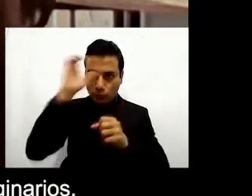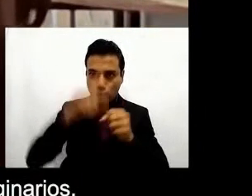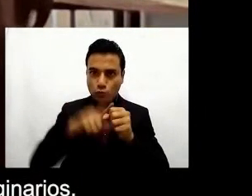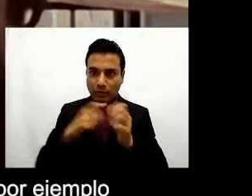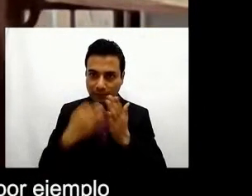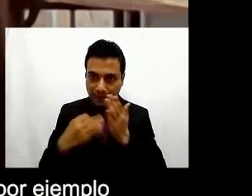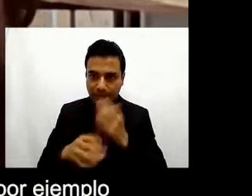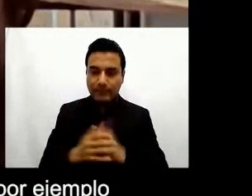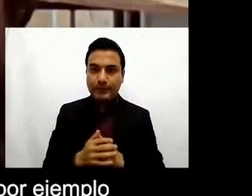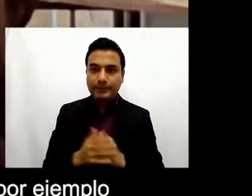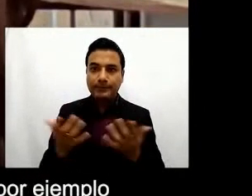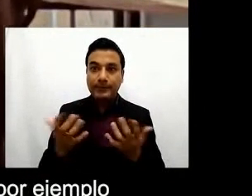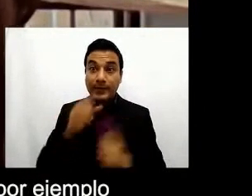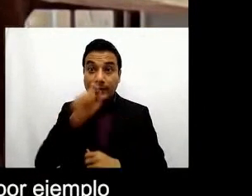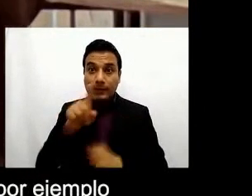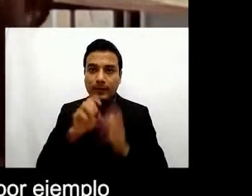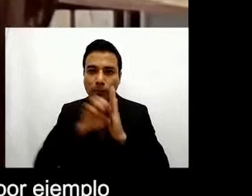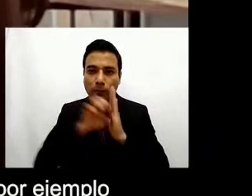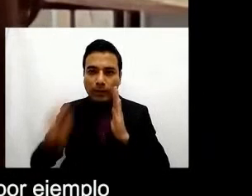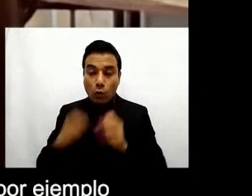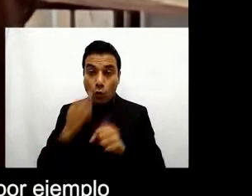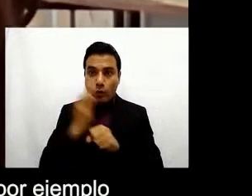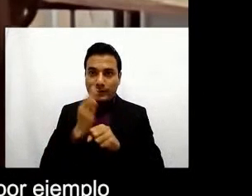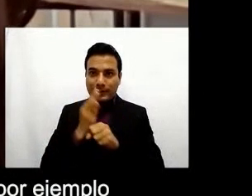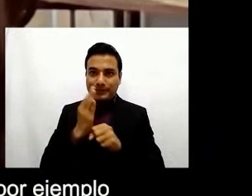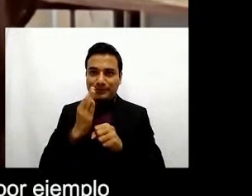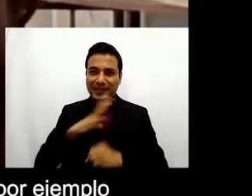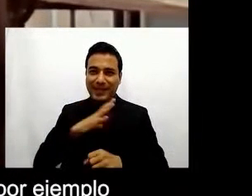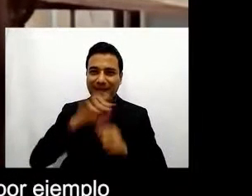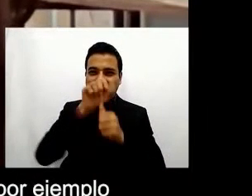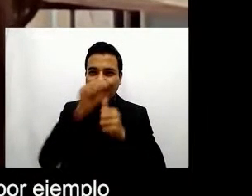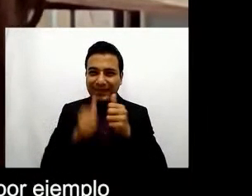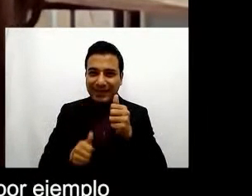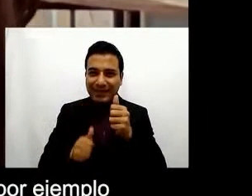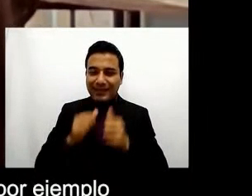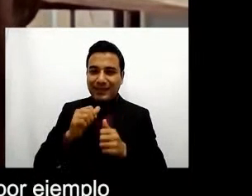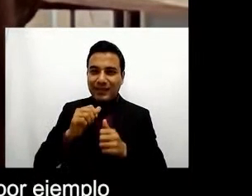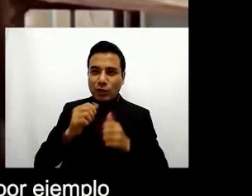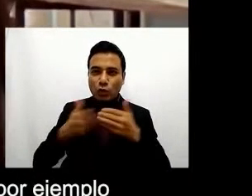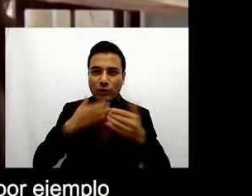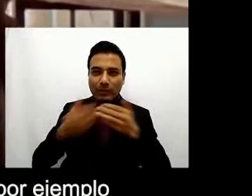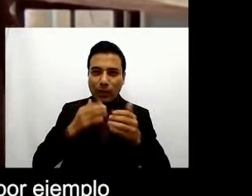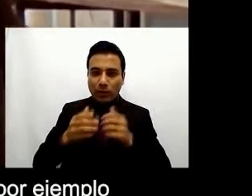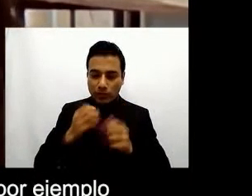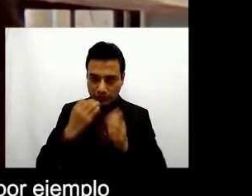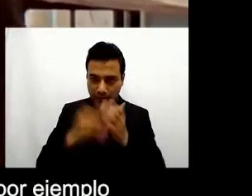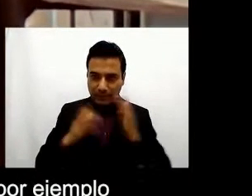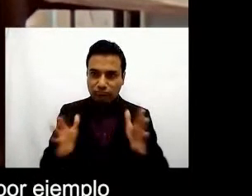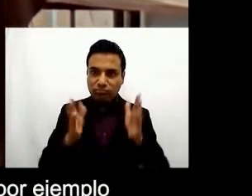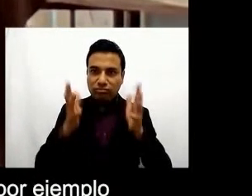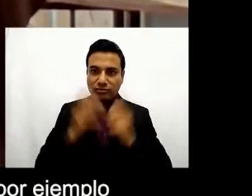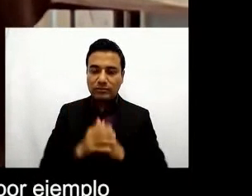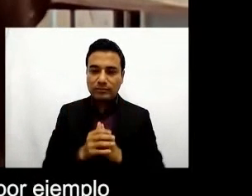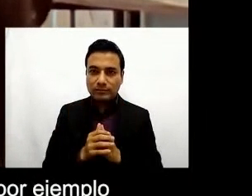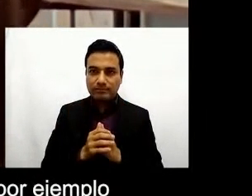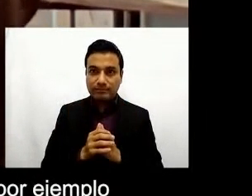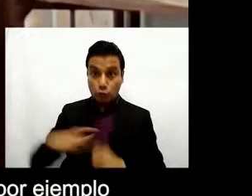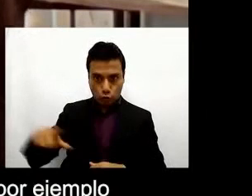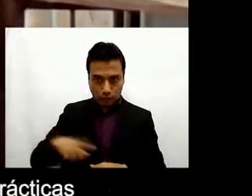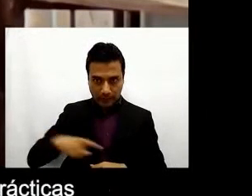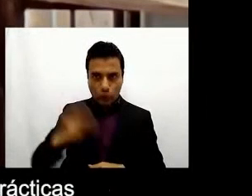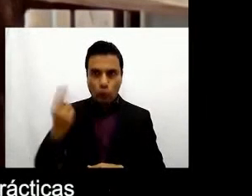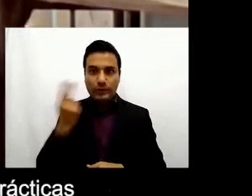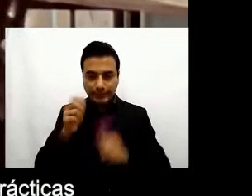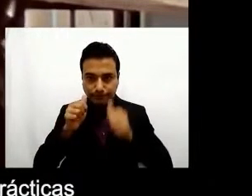producción artística contemporánea y por qué es importante atajarlos, por ejemplo, en términos de la administración